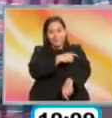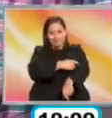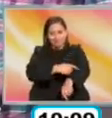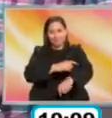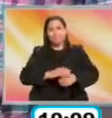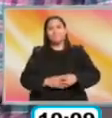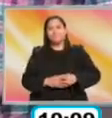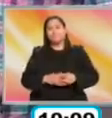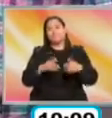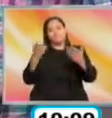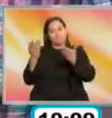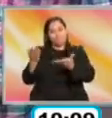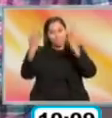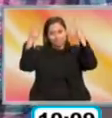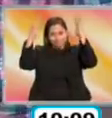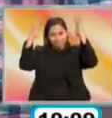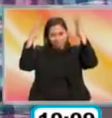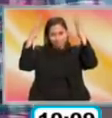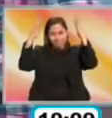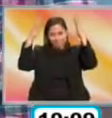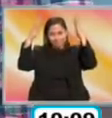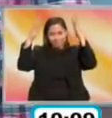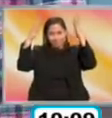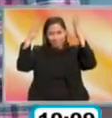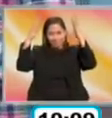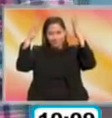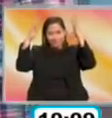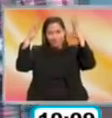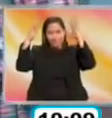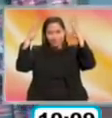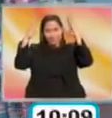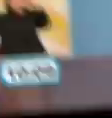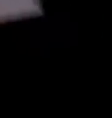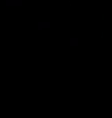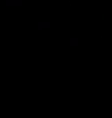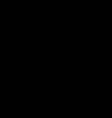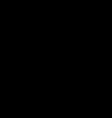gracias. El aplauso, por favor, para Karina Moreno. Muchísimas gracias. Gracias por estar con Muchas nosotros. gracias. También, muchas gracias. Muchas gracias, mi amor.